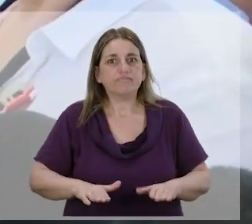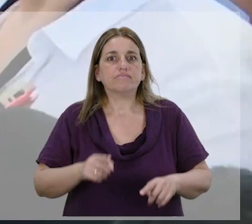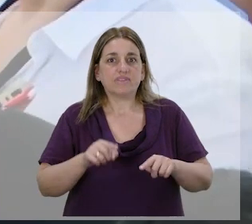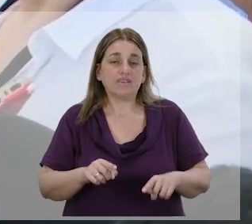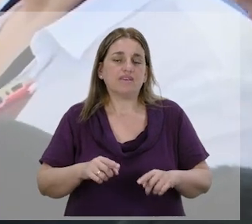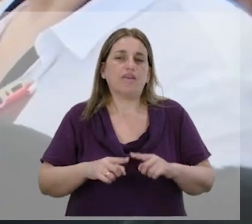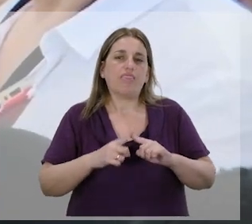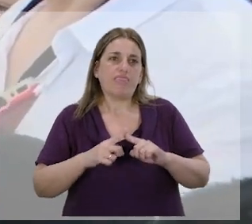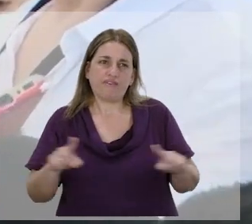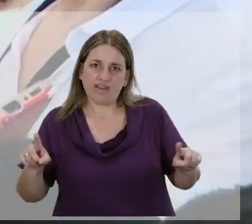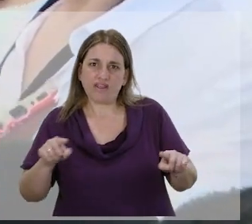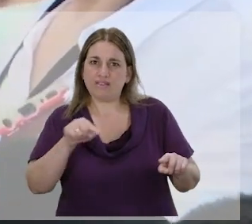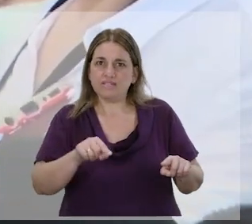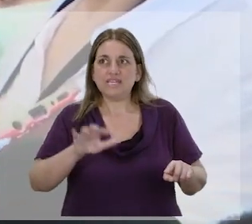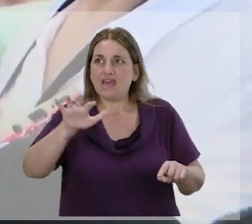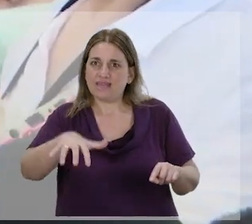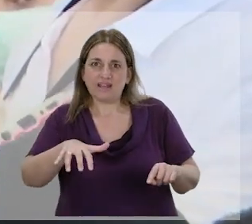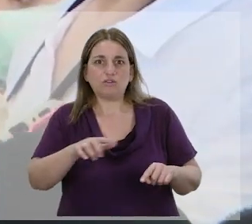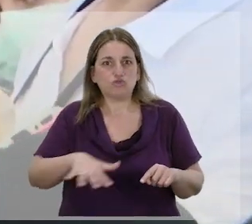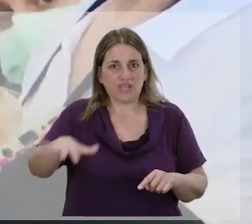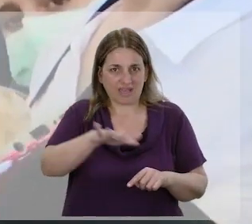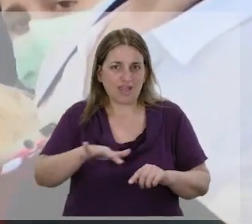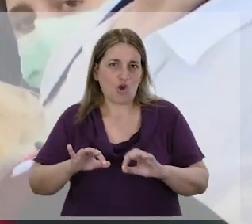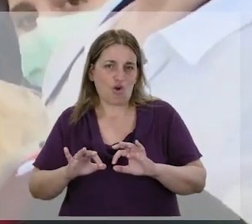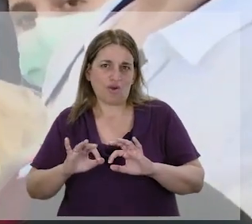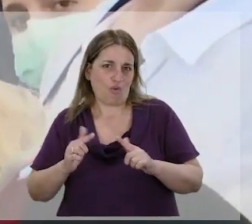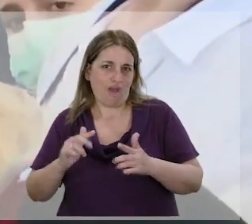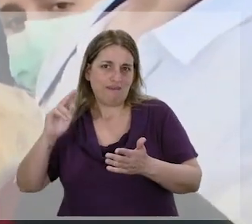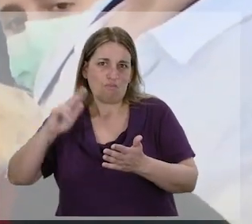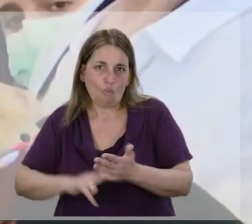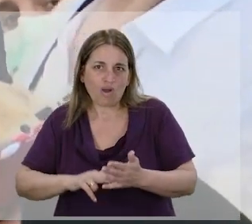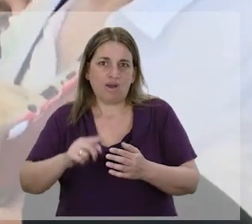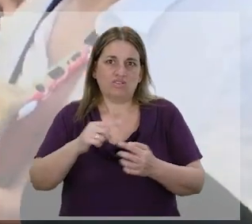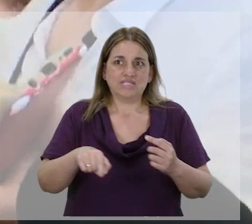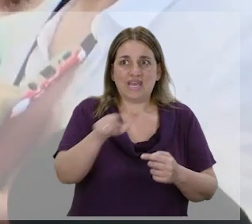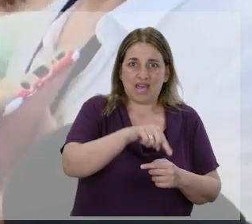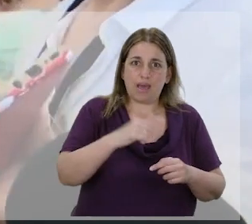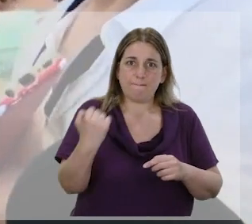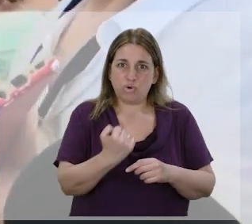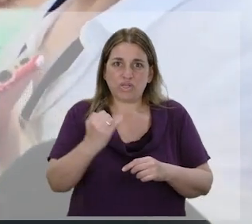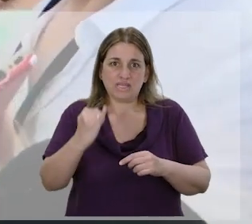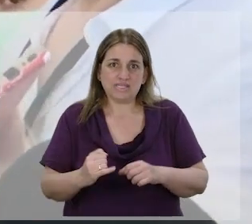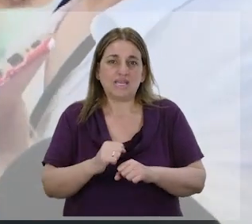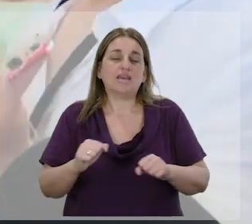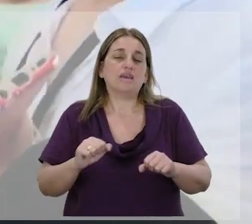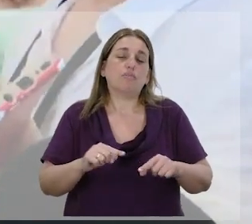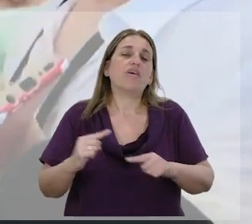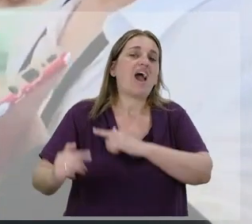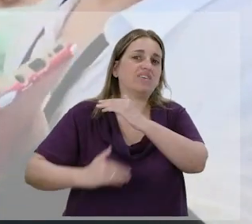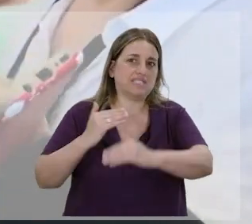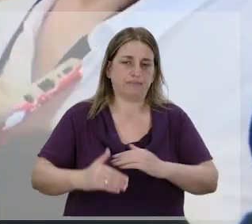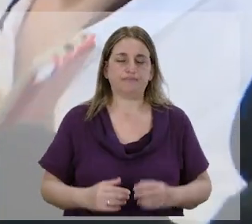vamos a instalar, y que realmente la diferencia de instalarse en terreno franco y no franco sea importante,